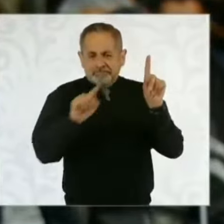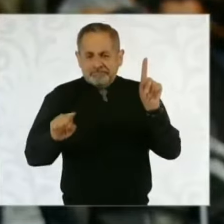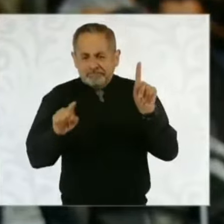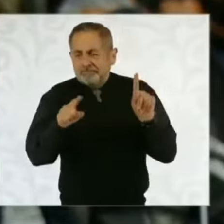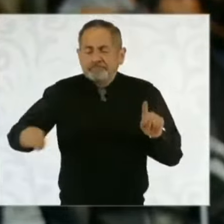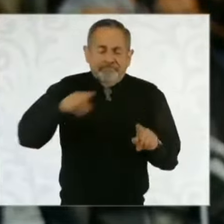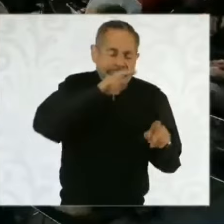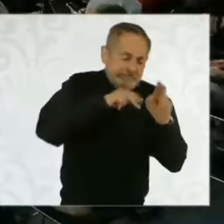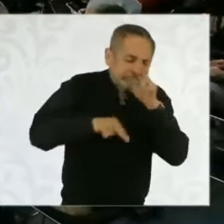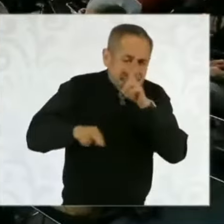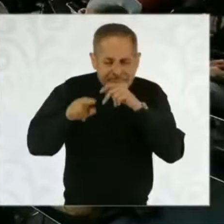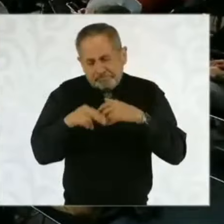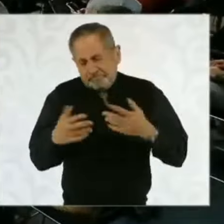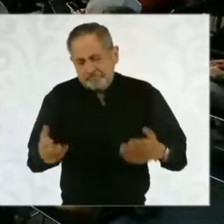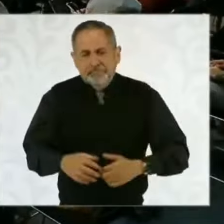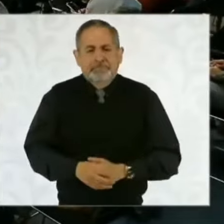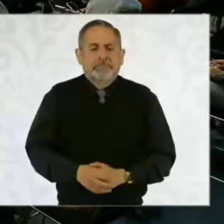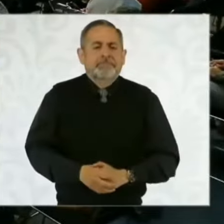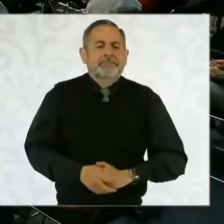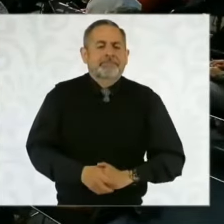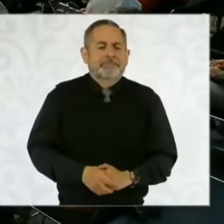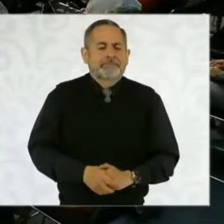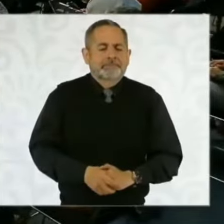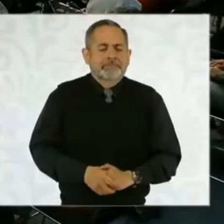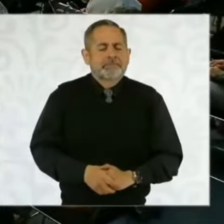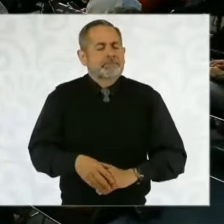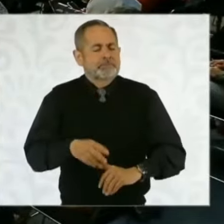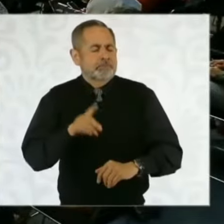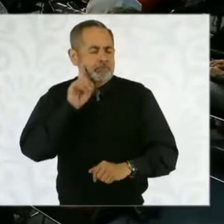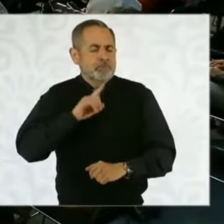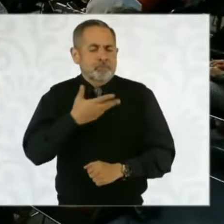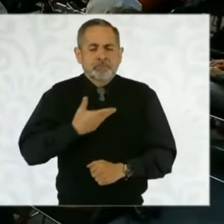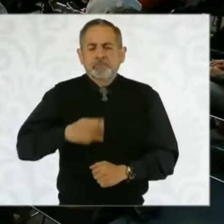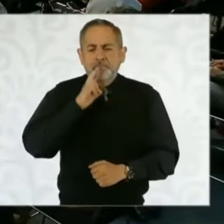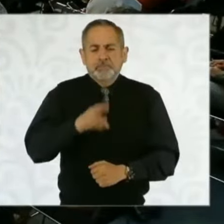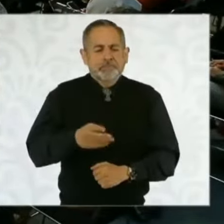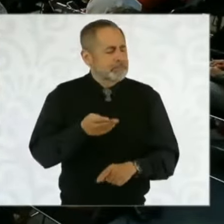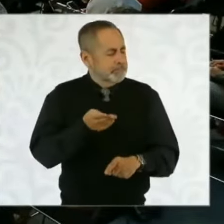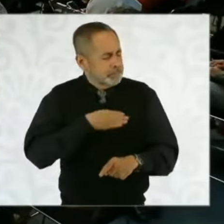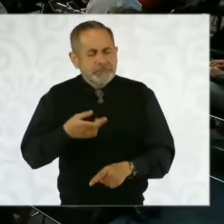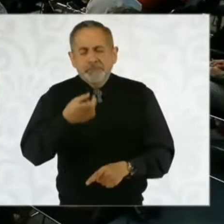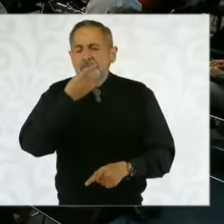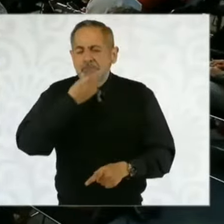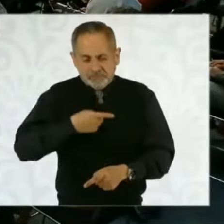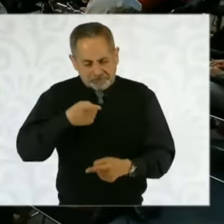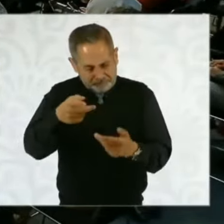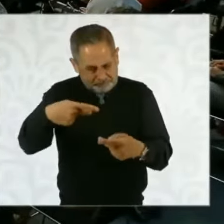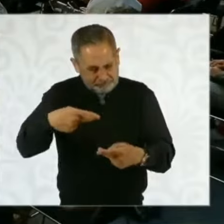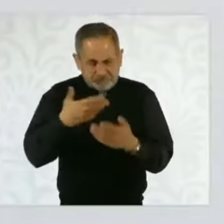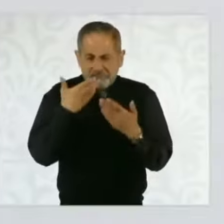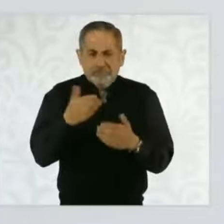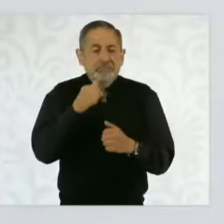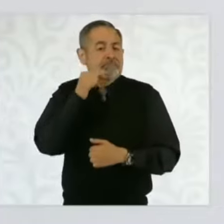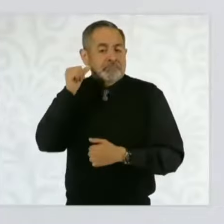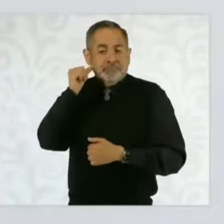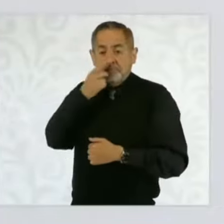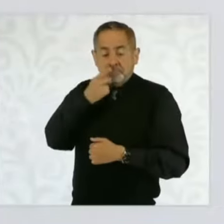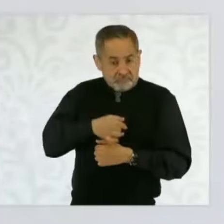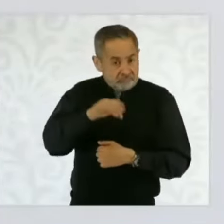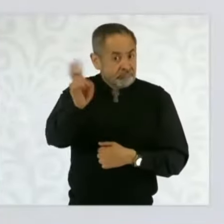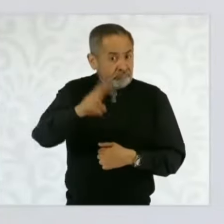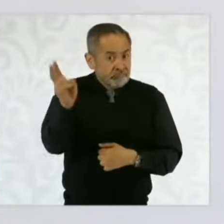preocupados por esto qué bueno que lo preguntas justo Ayer me informó Ariadna e Sí están